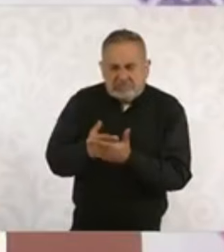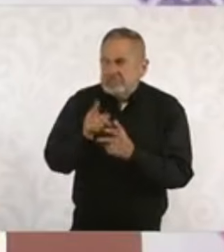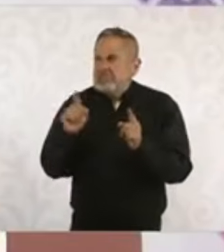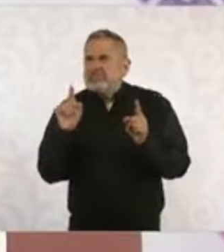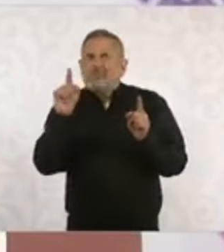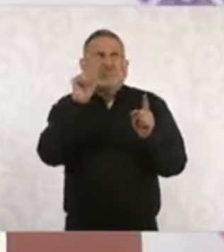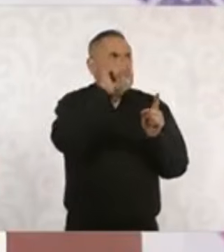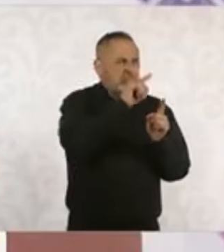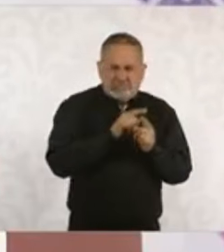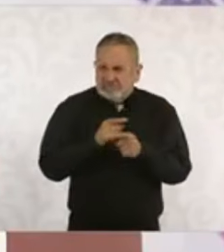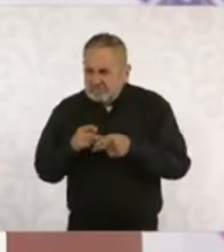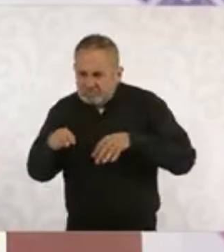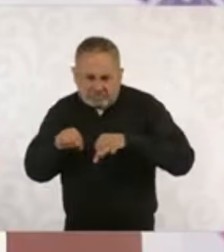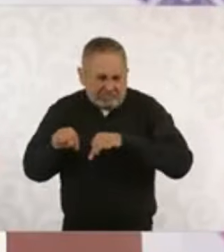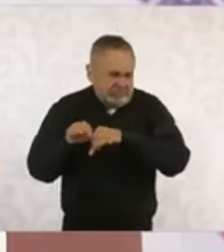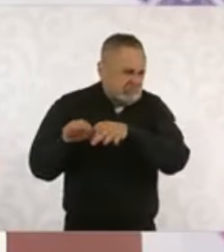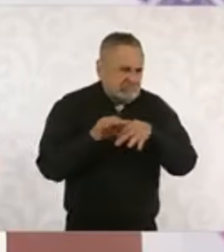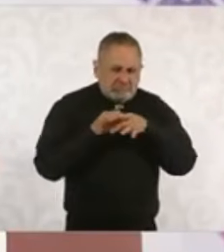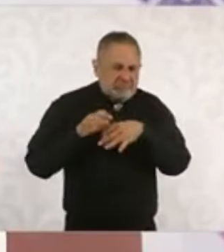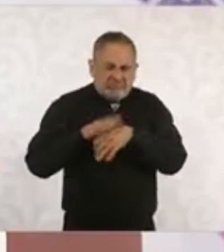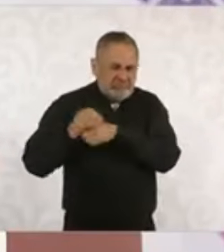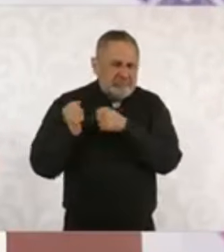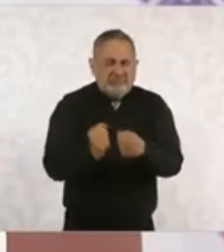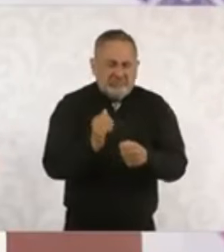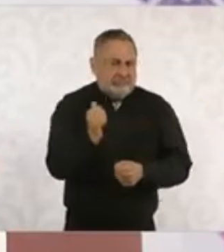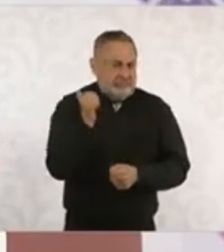Fiscalía General de la República. Y